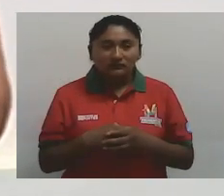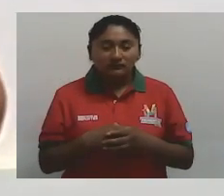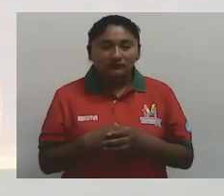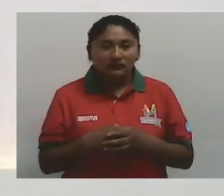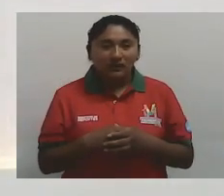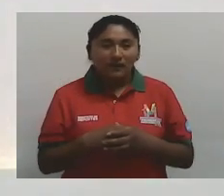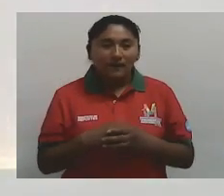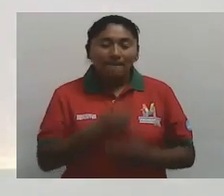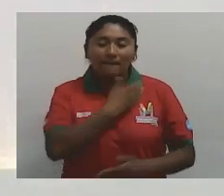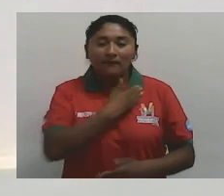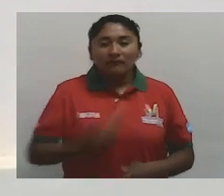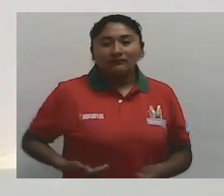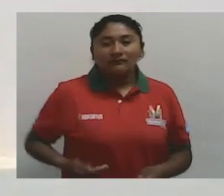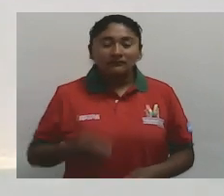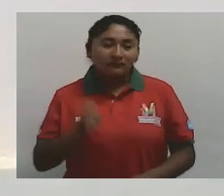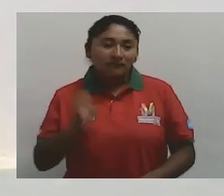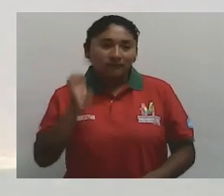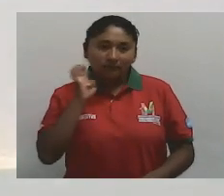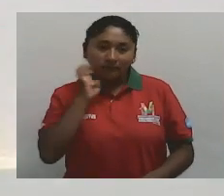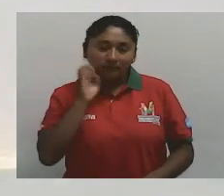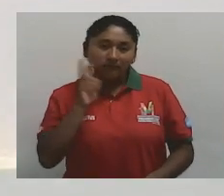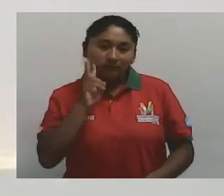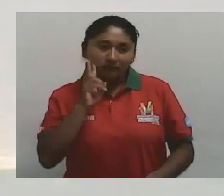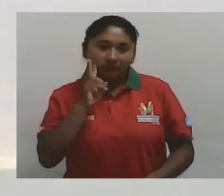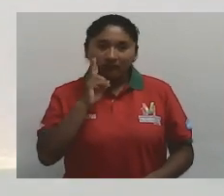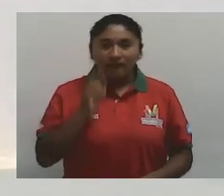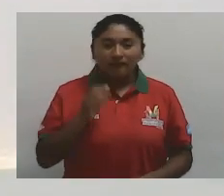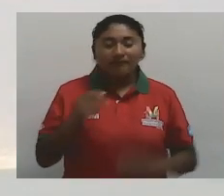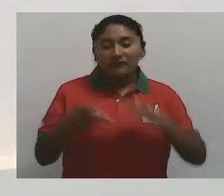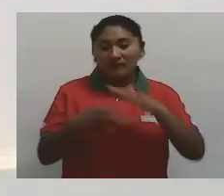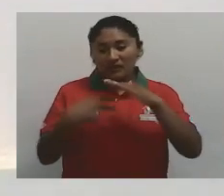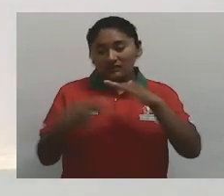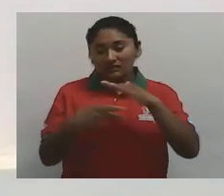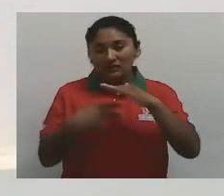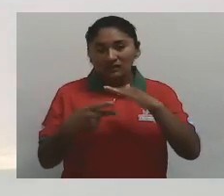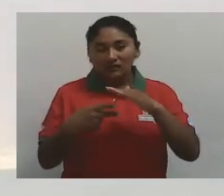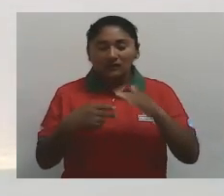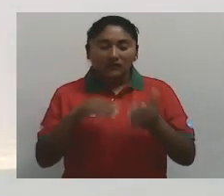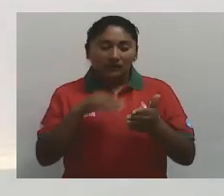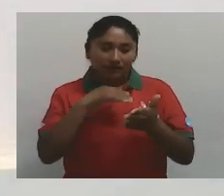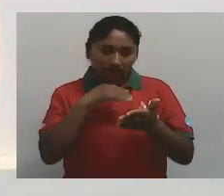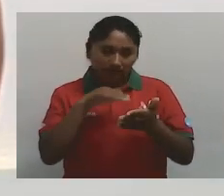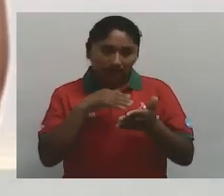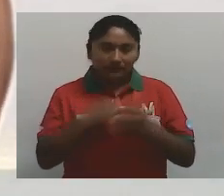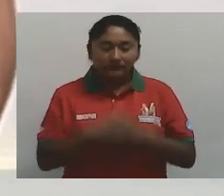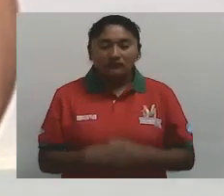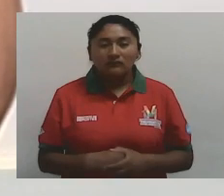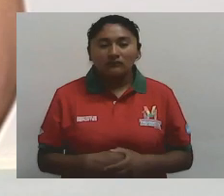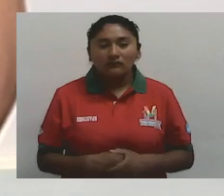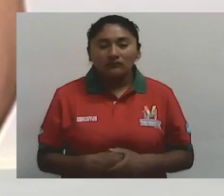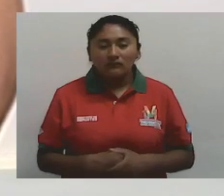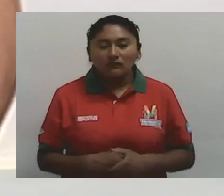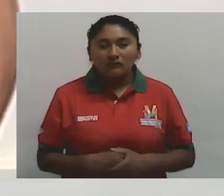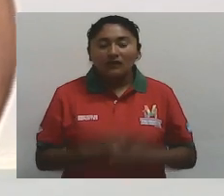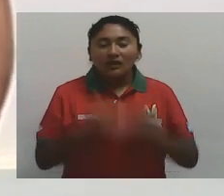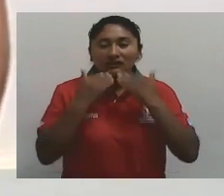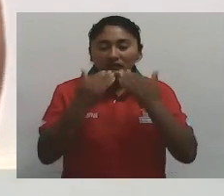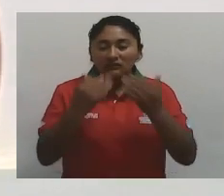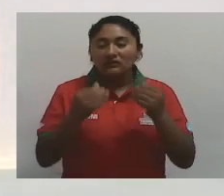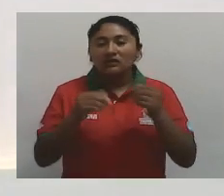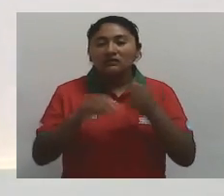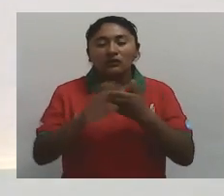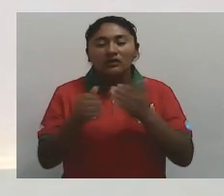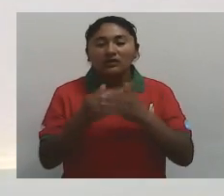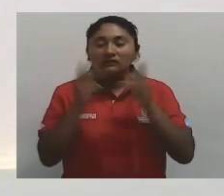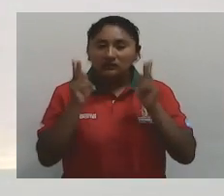Agradecimientos especiales a nuestras autoridades por darnos este apoyo para así poder llevar